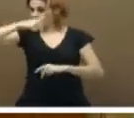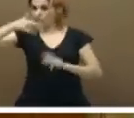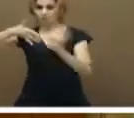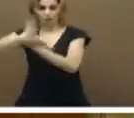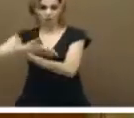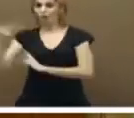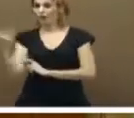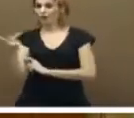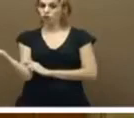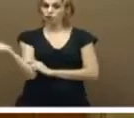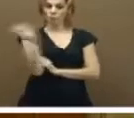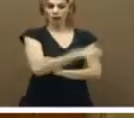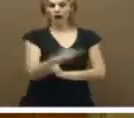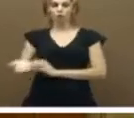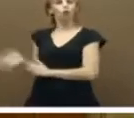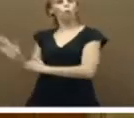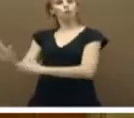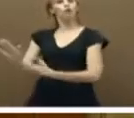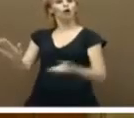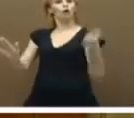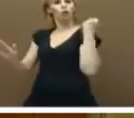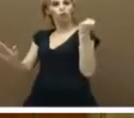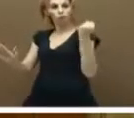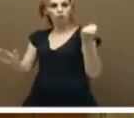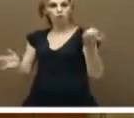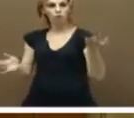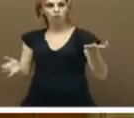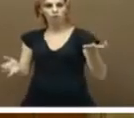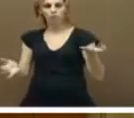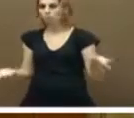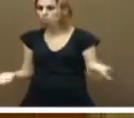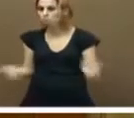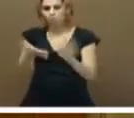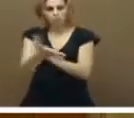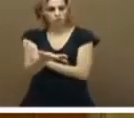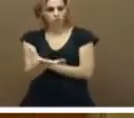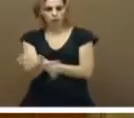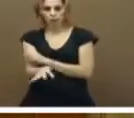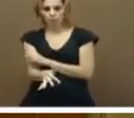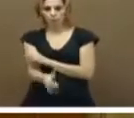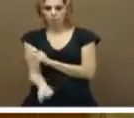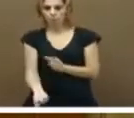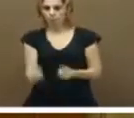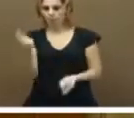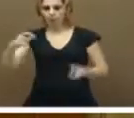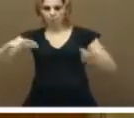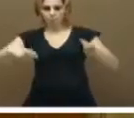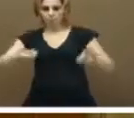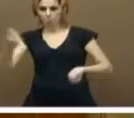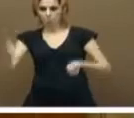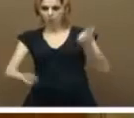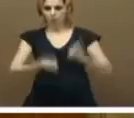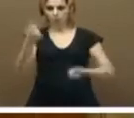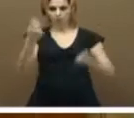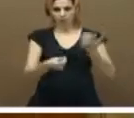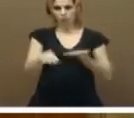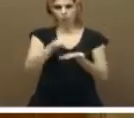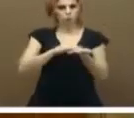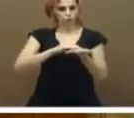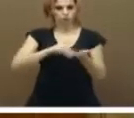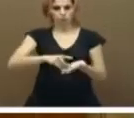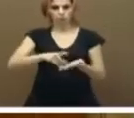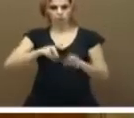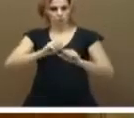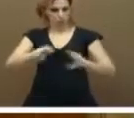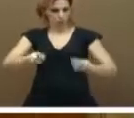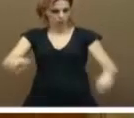de representar a los colectivos en los que está, estamos poniendo las bases para que sea difícil resolver el problema. Por